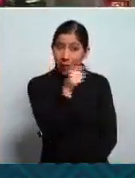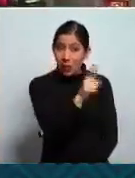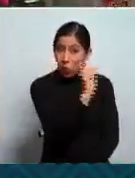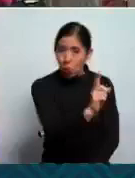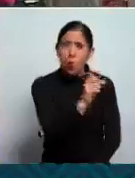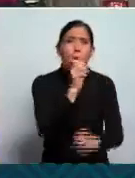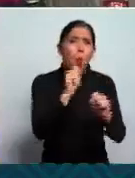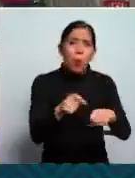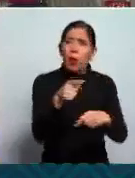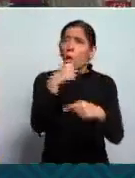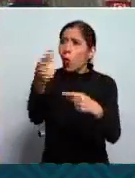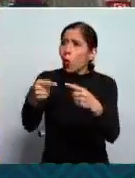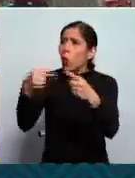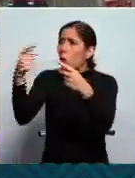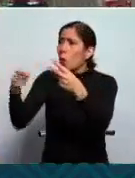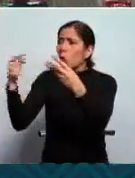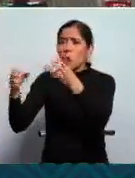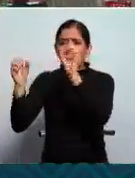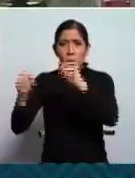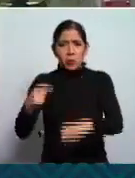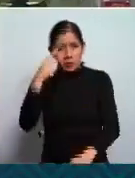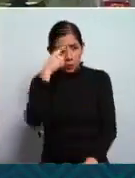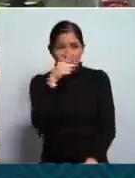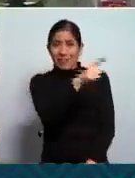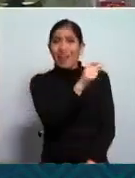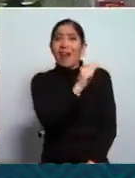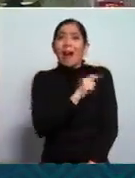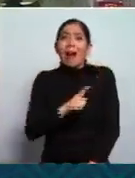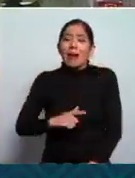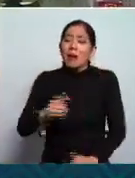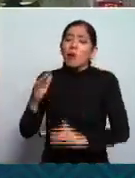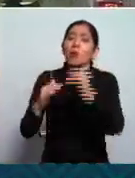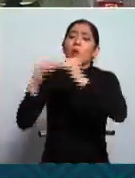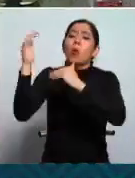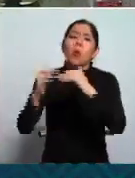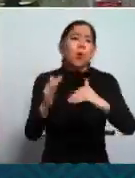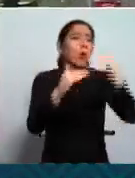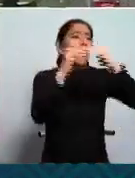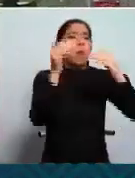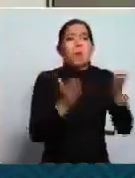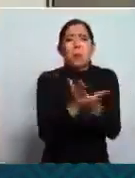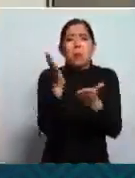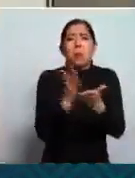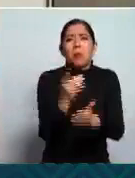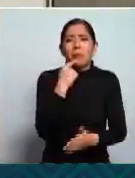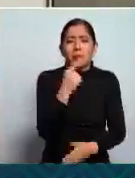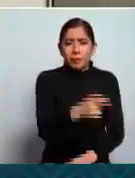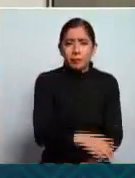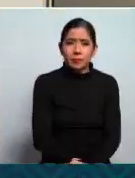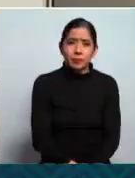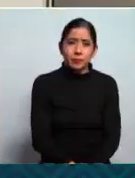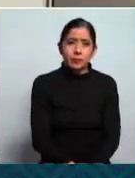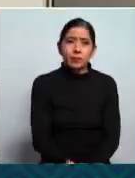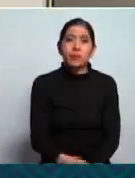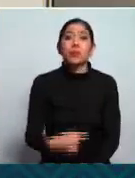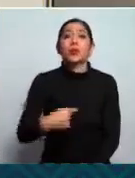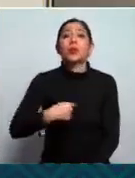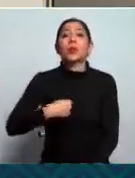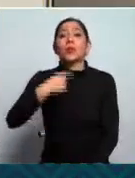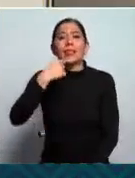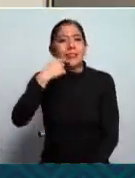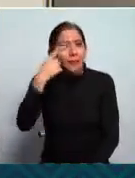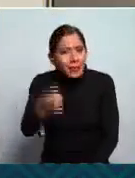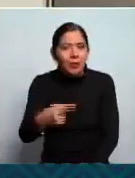que la alcaldía está permitiendo que construcciones ilegales proliferen en la urbe paseña. Simplemente ya lo veníamos diciendo,